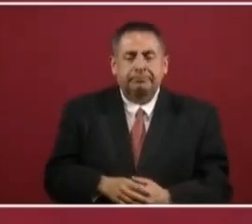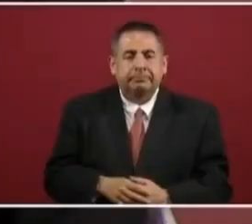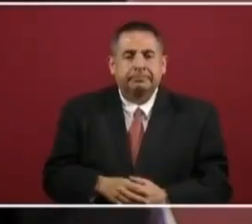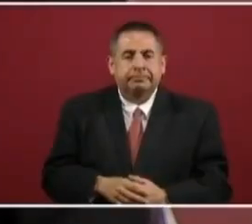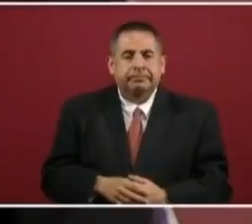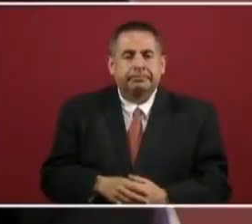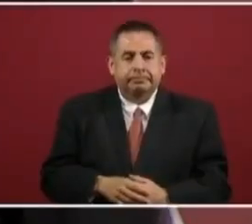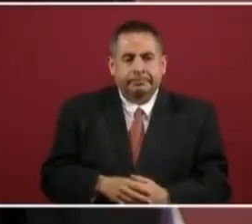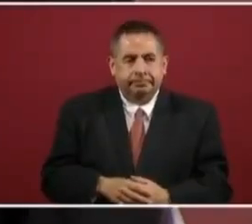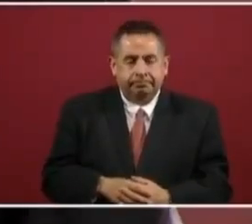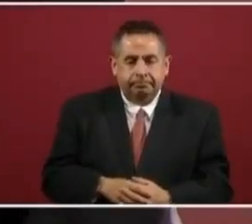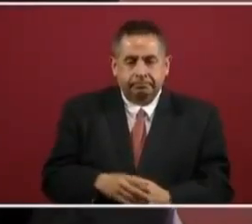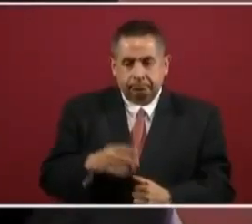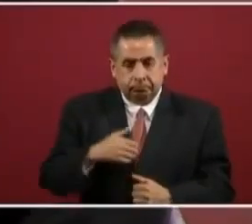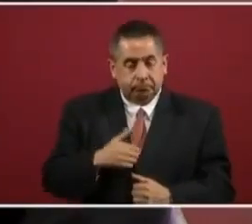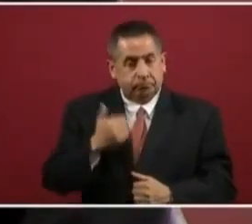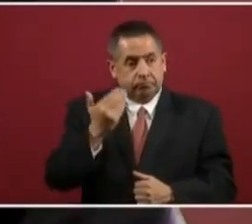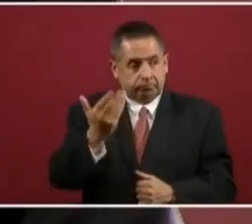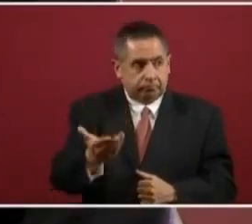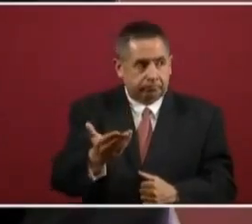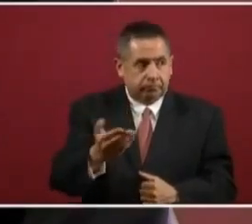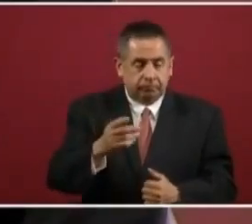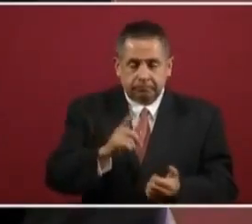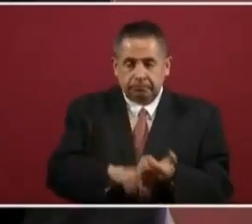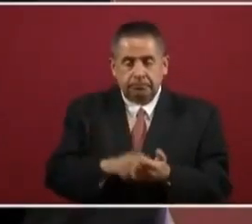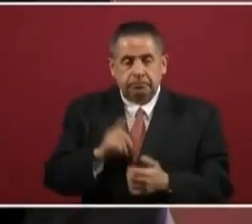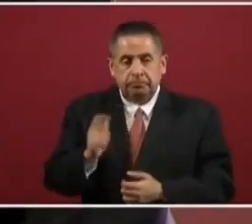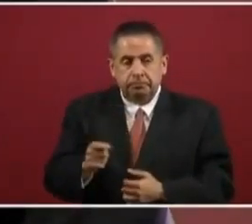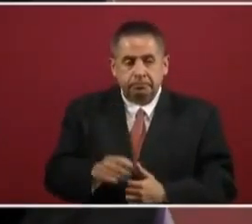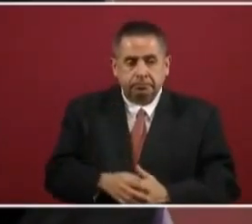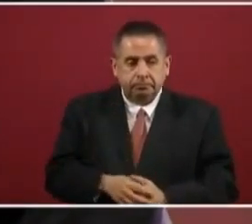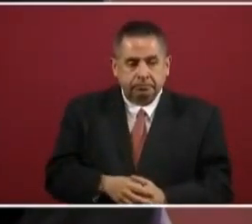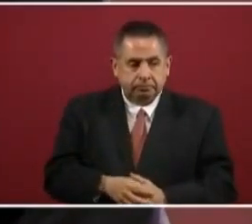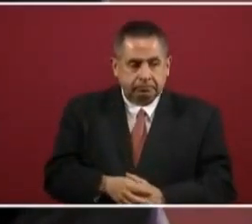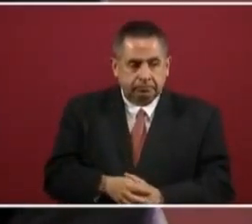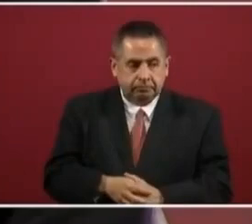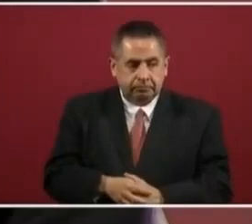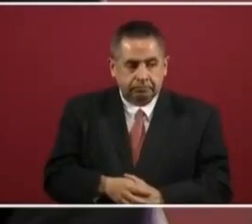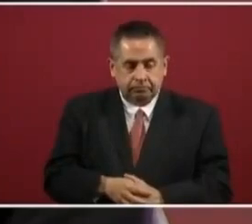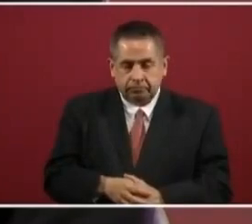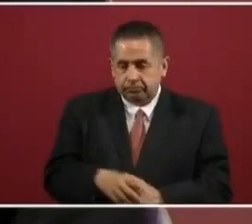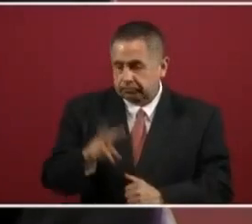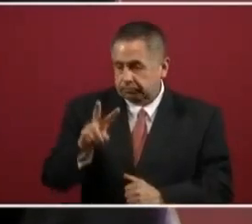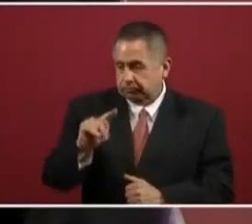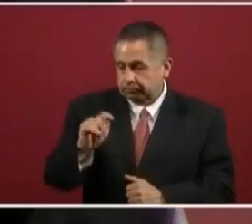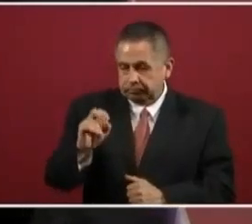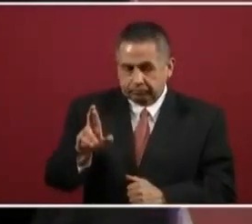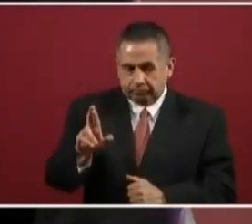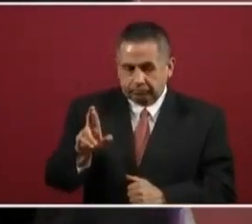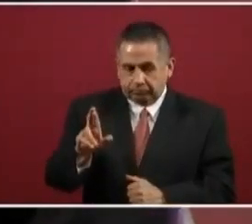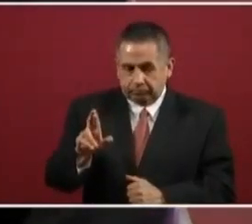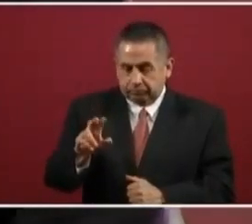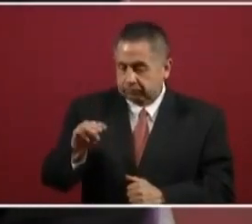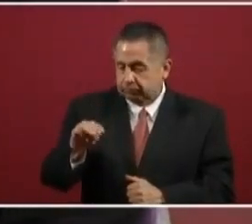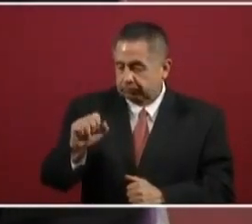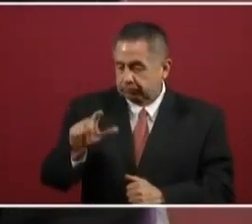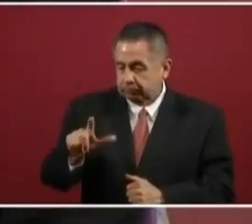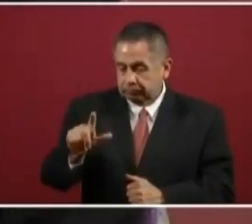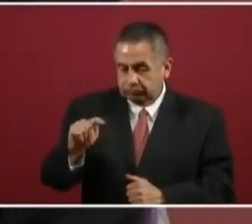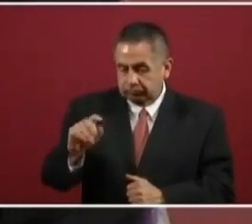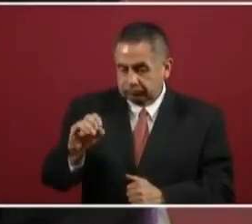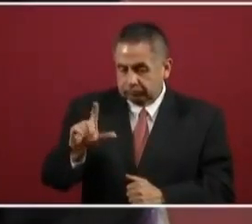procede voy a pedirle a Víctor Manuel